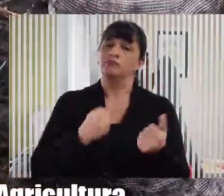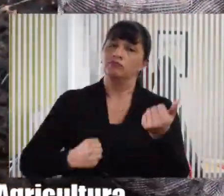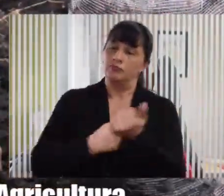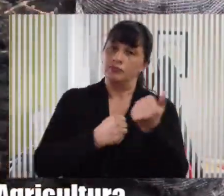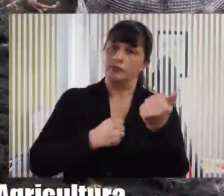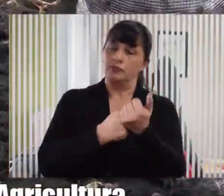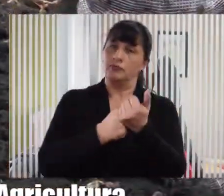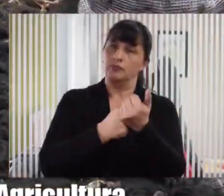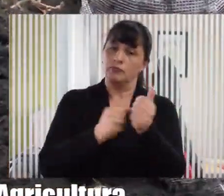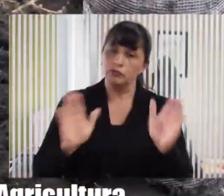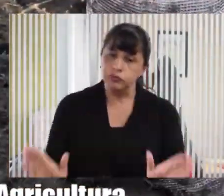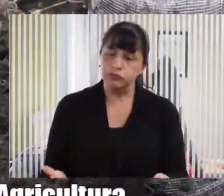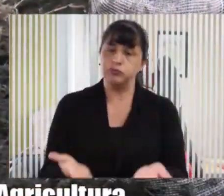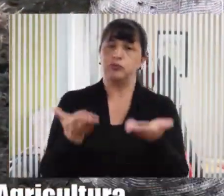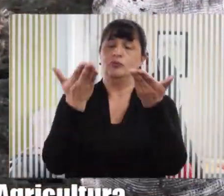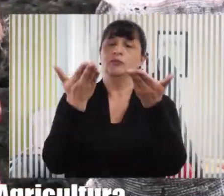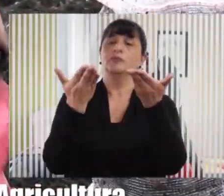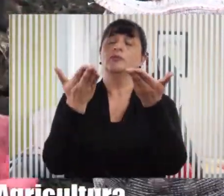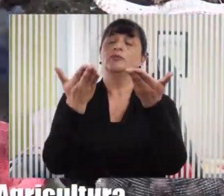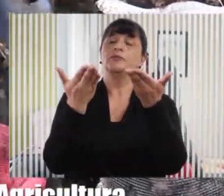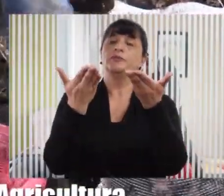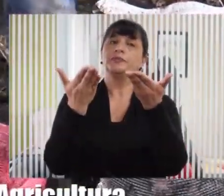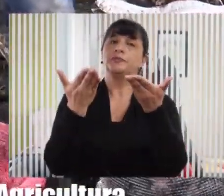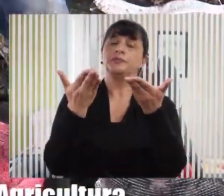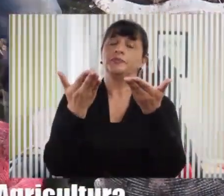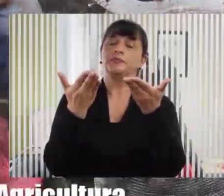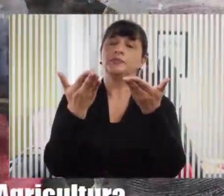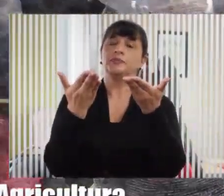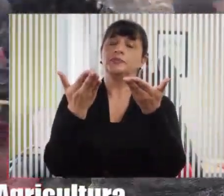contribuye al crecimiento y